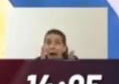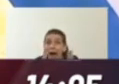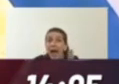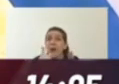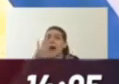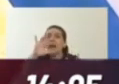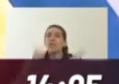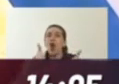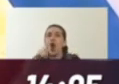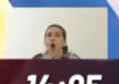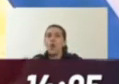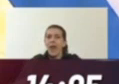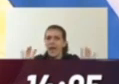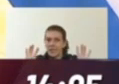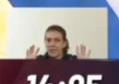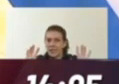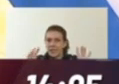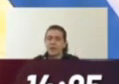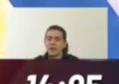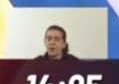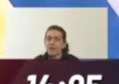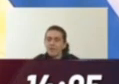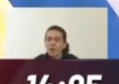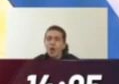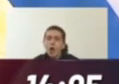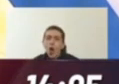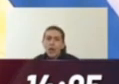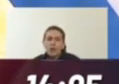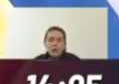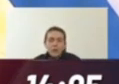Quiero hablarles desde el alma, desde el corazón.